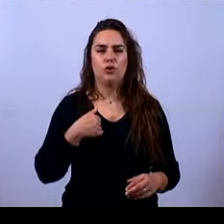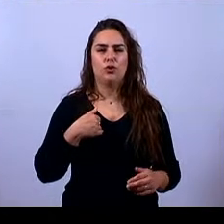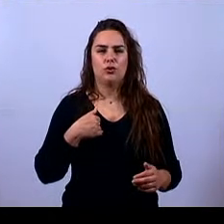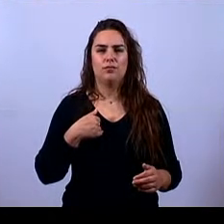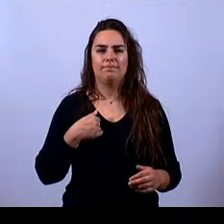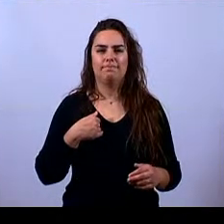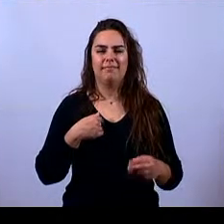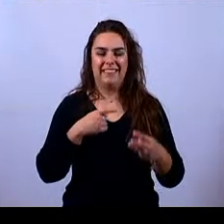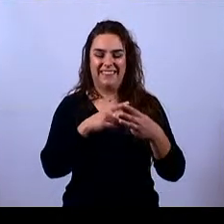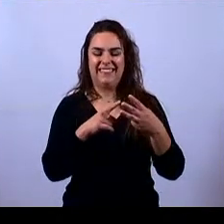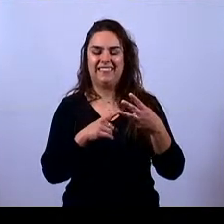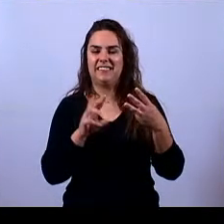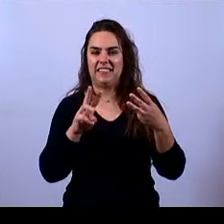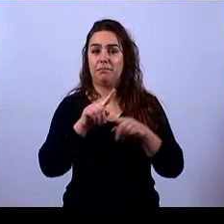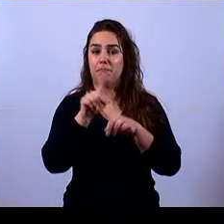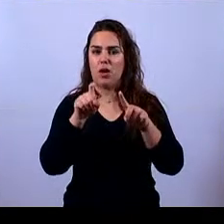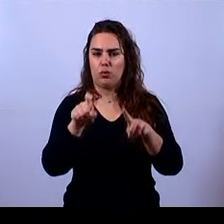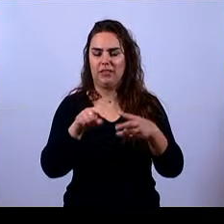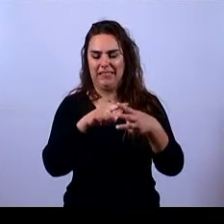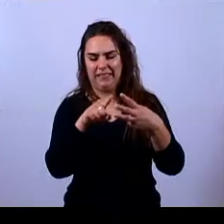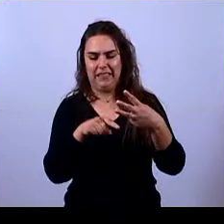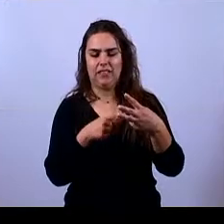Tengo tres preguntas para hacerle.